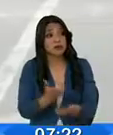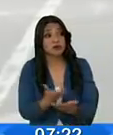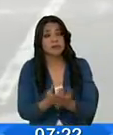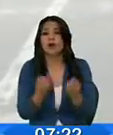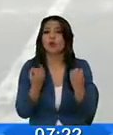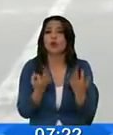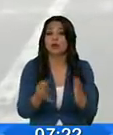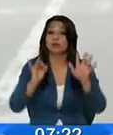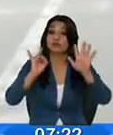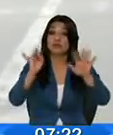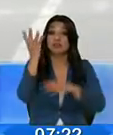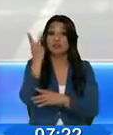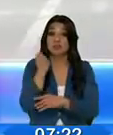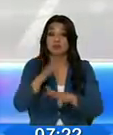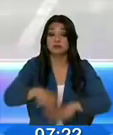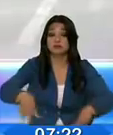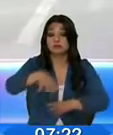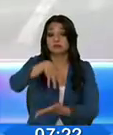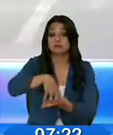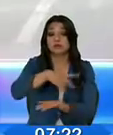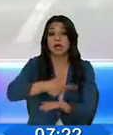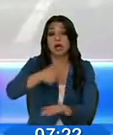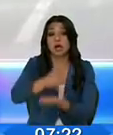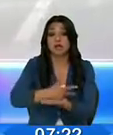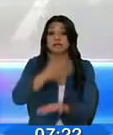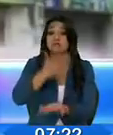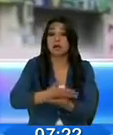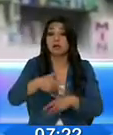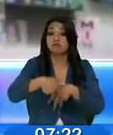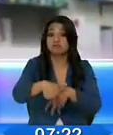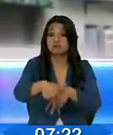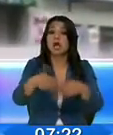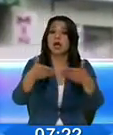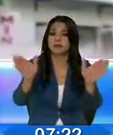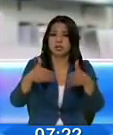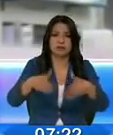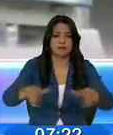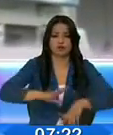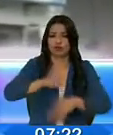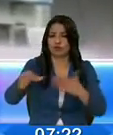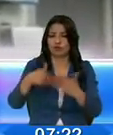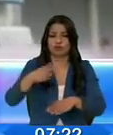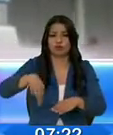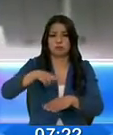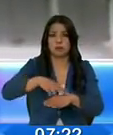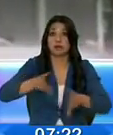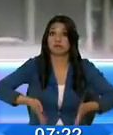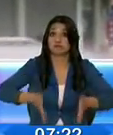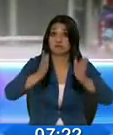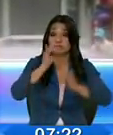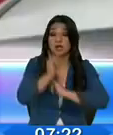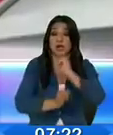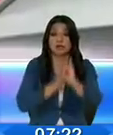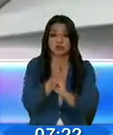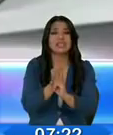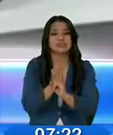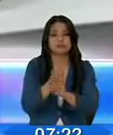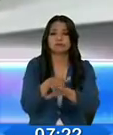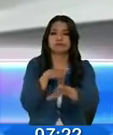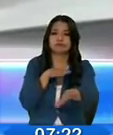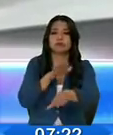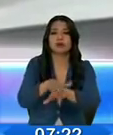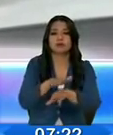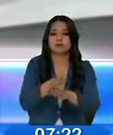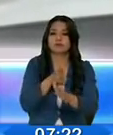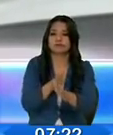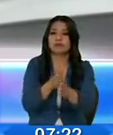días que la provincia fronteriza del Carchi permaneció paralizada. Las vías quedaron completamente habilitadas y el ducto internacional registró congestión por la